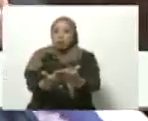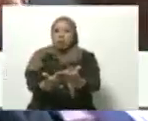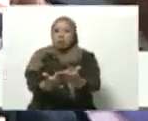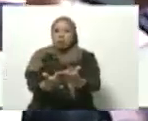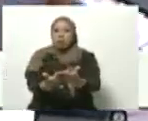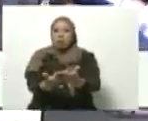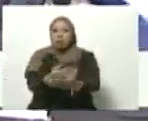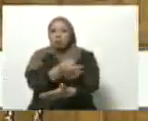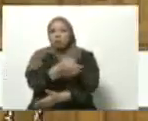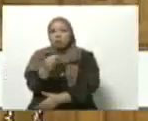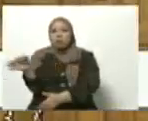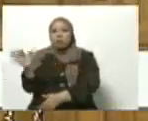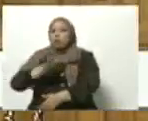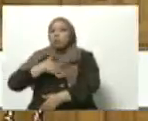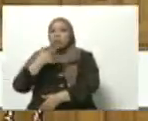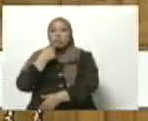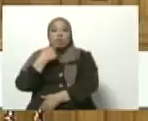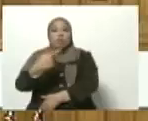Perfectamente dicho.